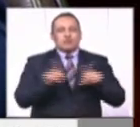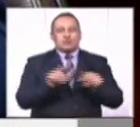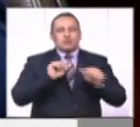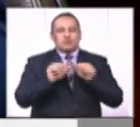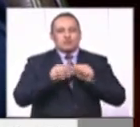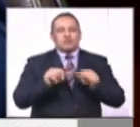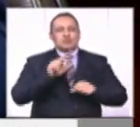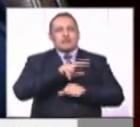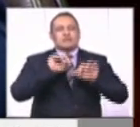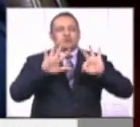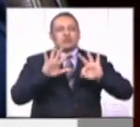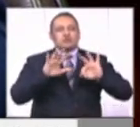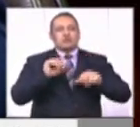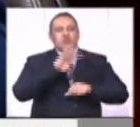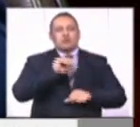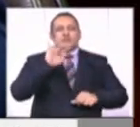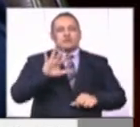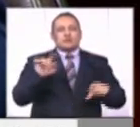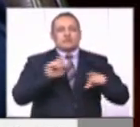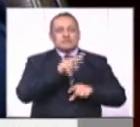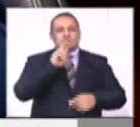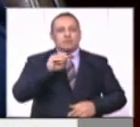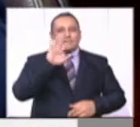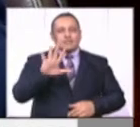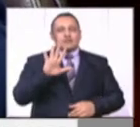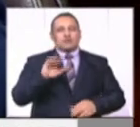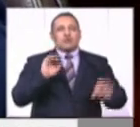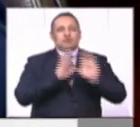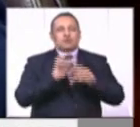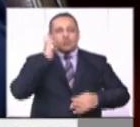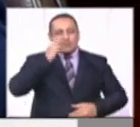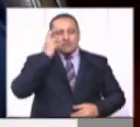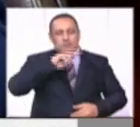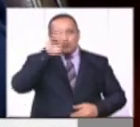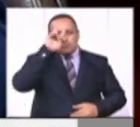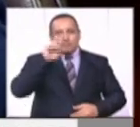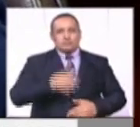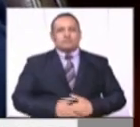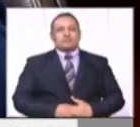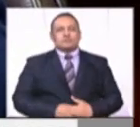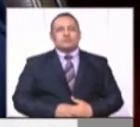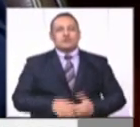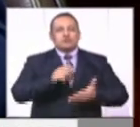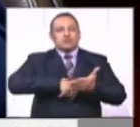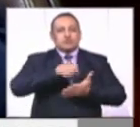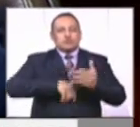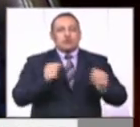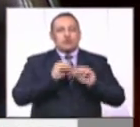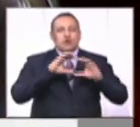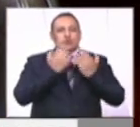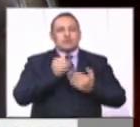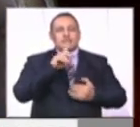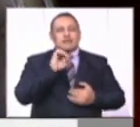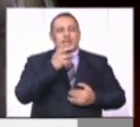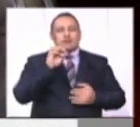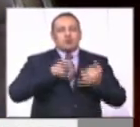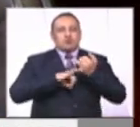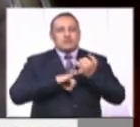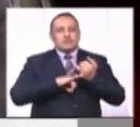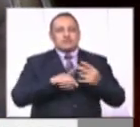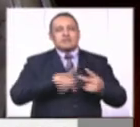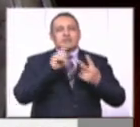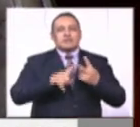artículos 38 45 y 125 de la constitución política del Perú suscrito por la congresista camones